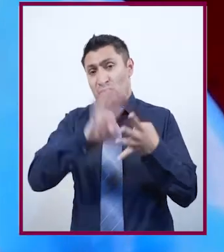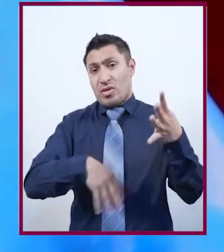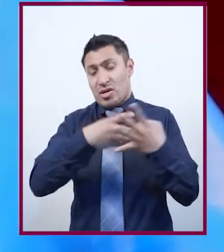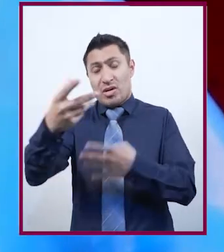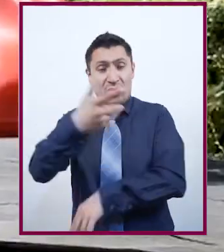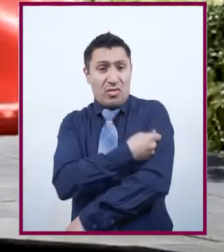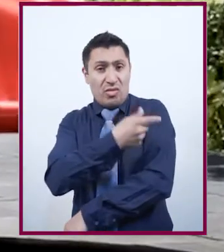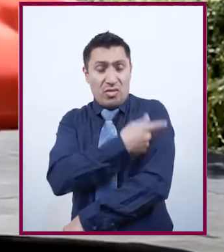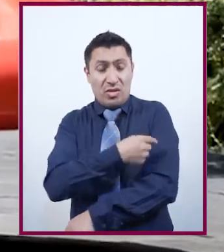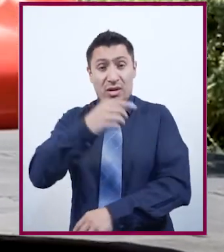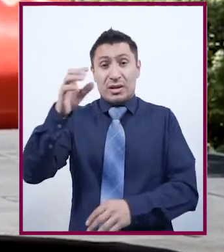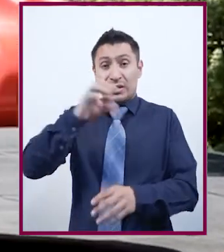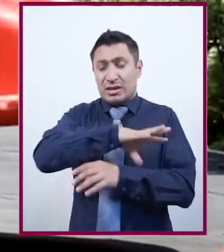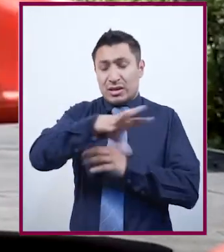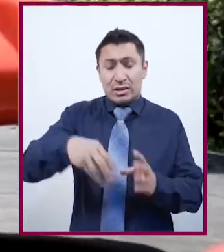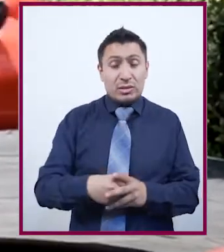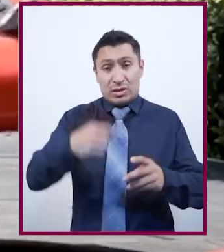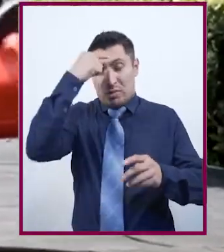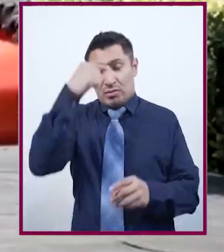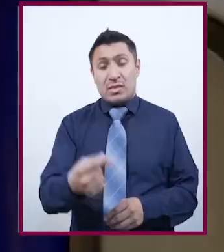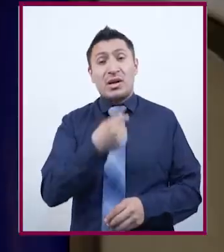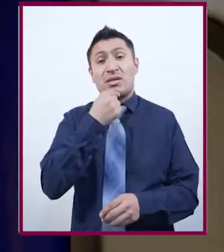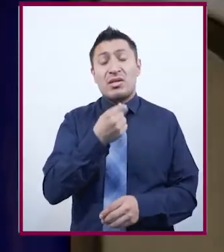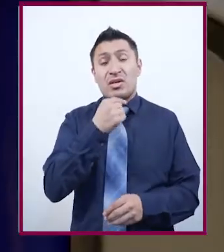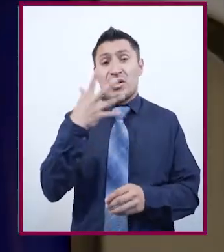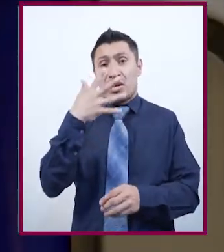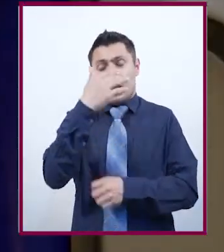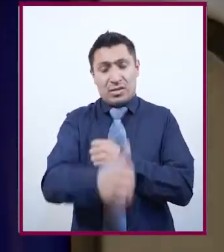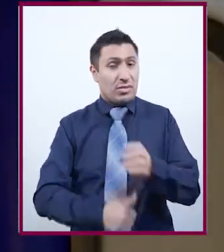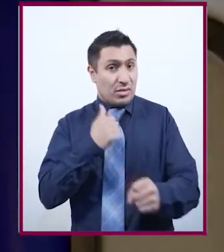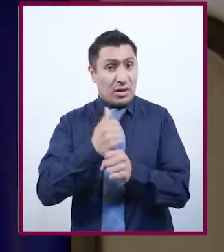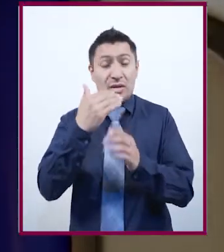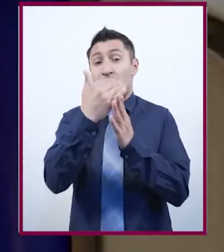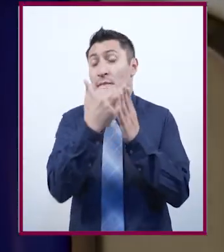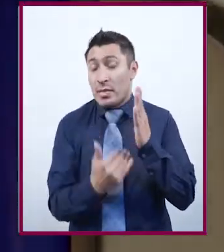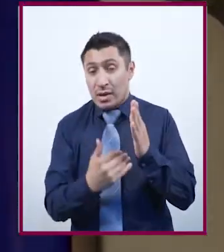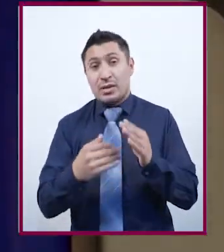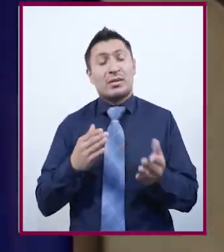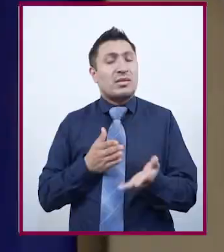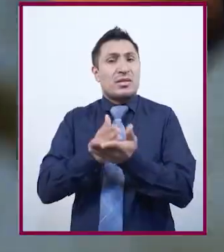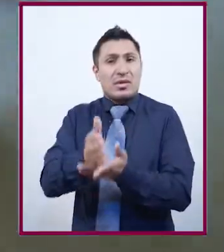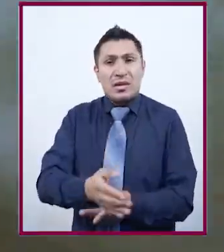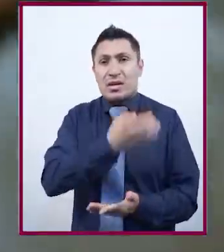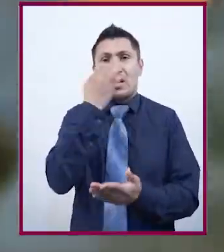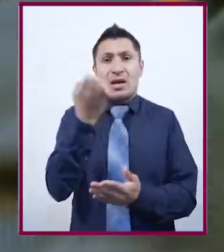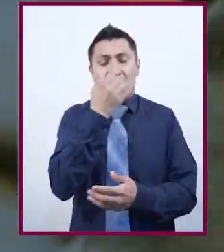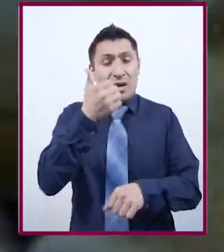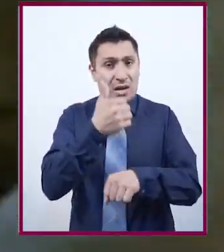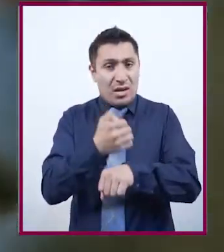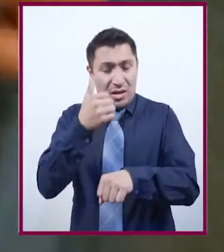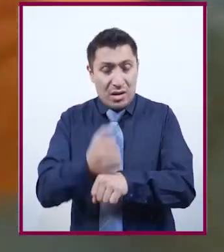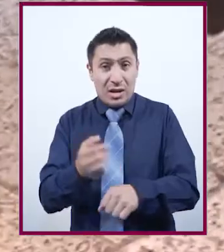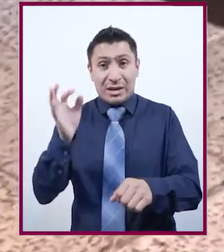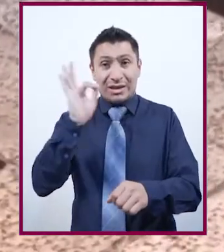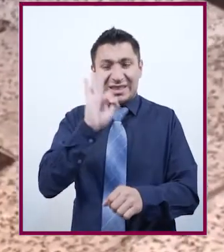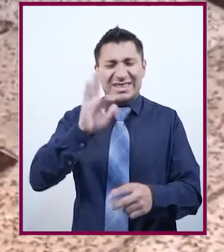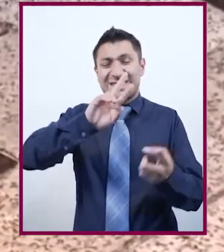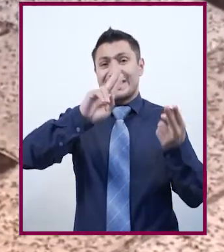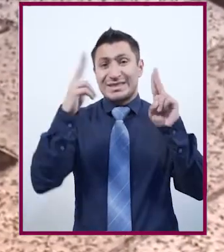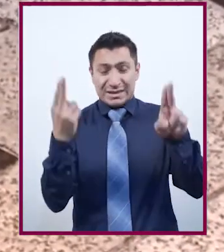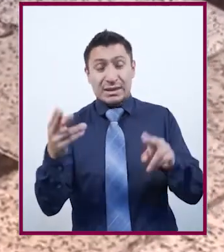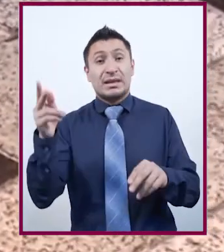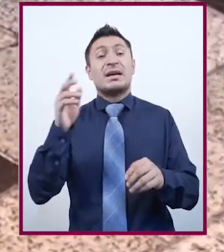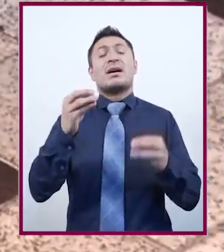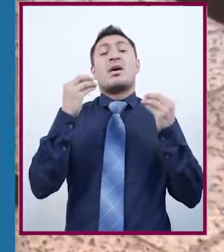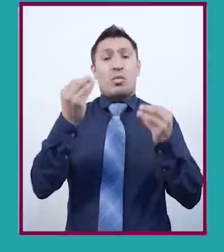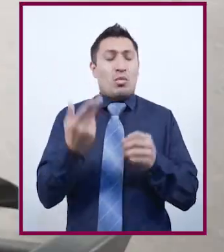los menores de 5 años. La asistencia a la educación primaria es casi universal y se cubre la atención hospitalaria